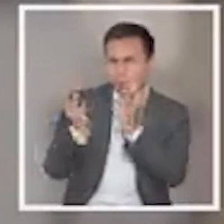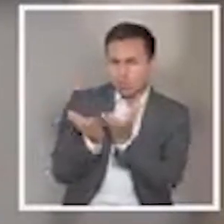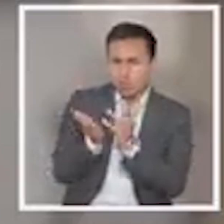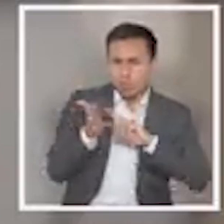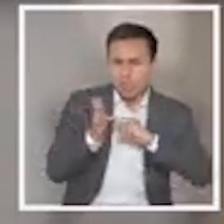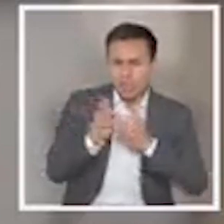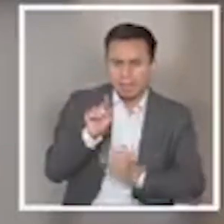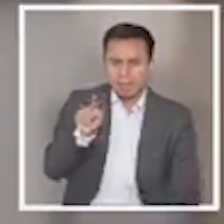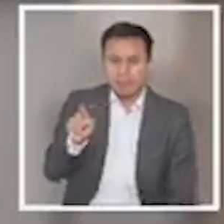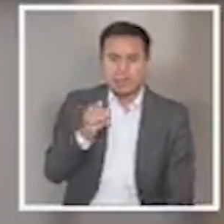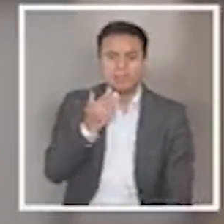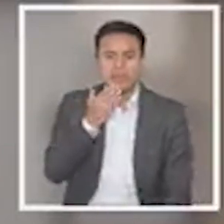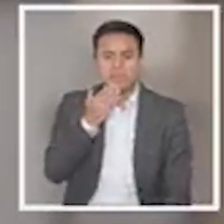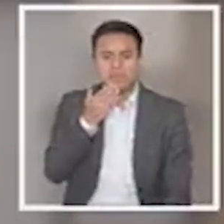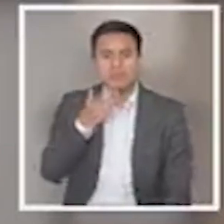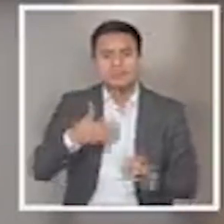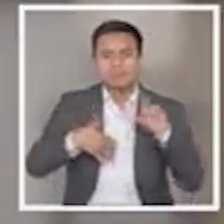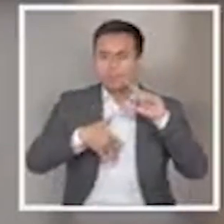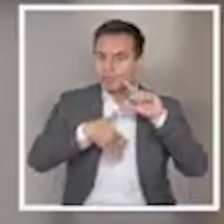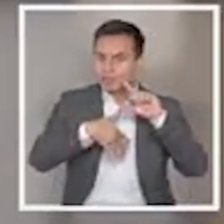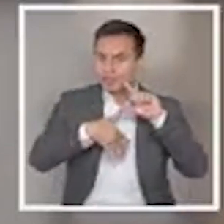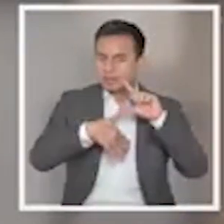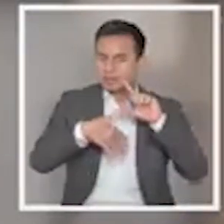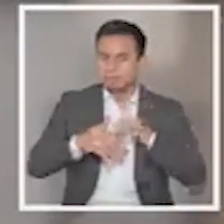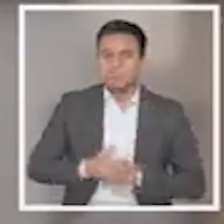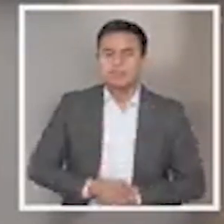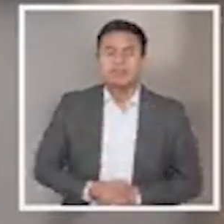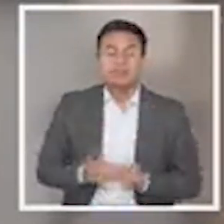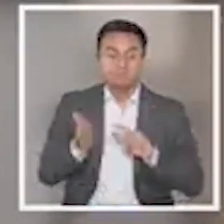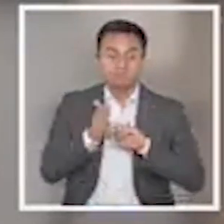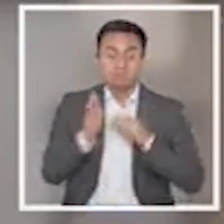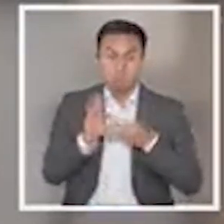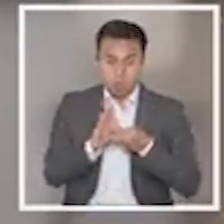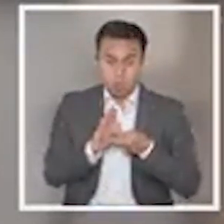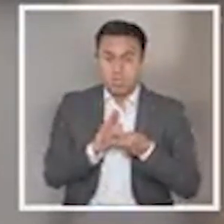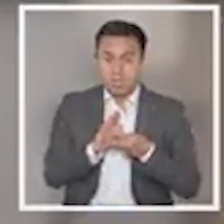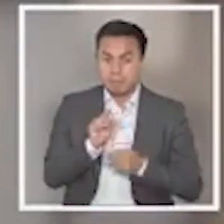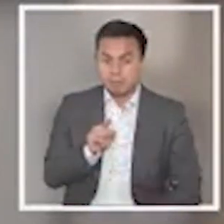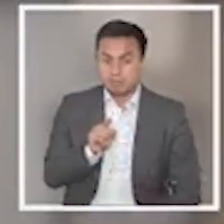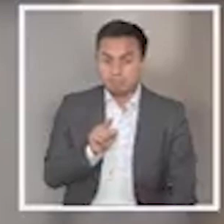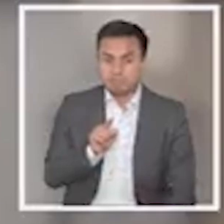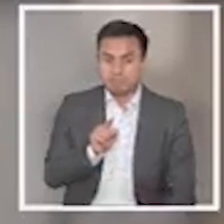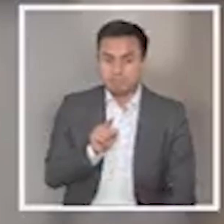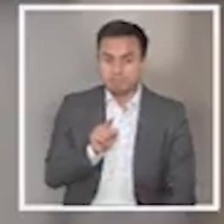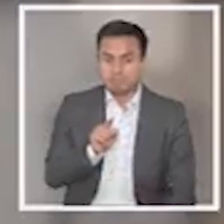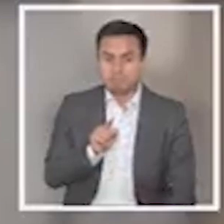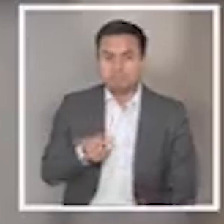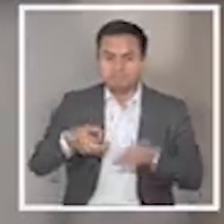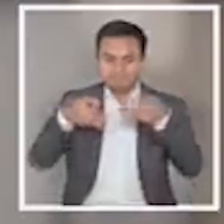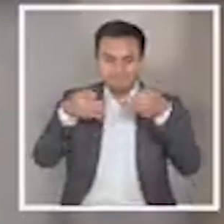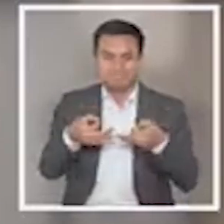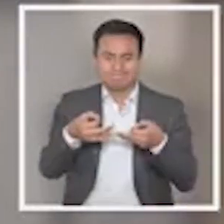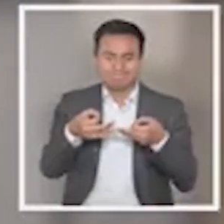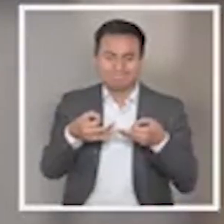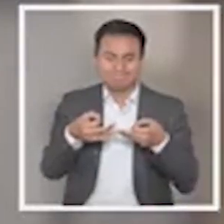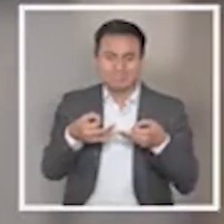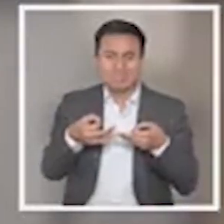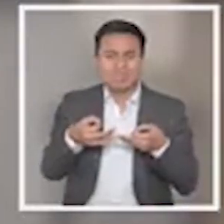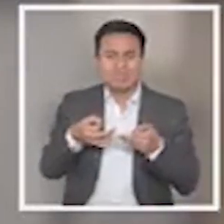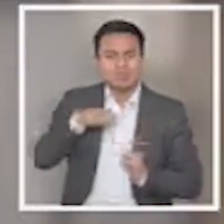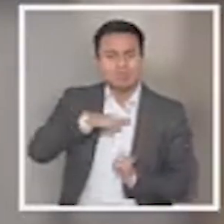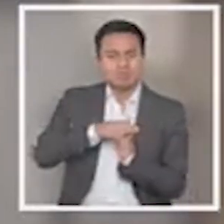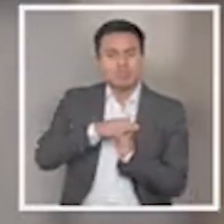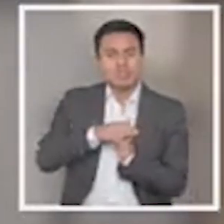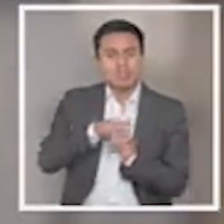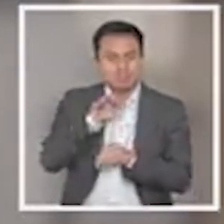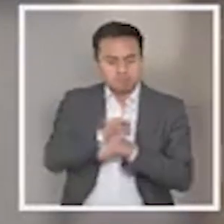tiene la de Latinoamérica. Es el problema de garantizarnos la